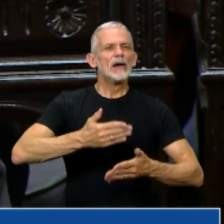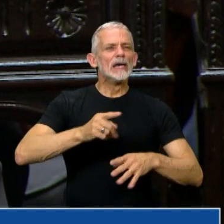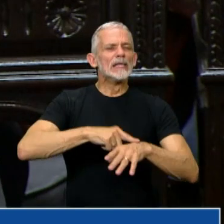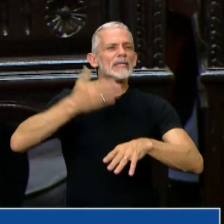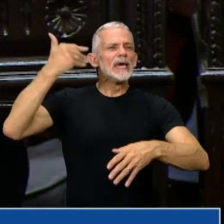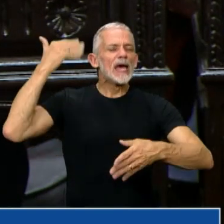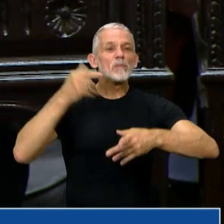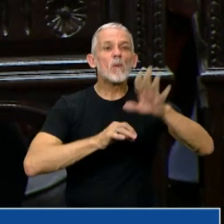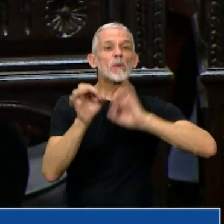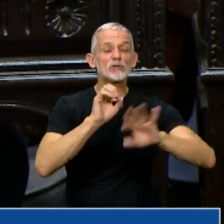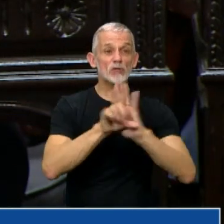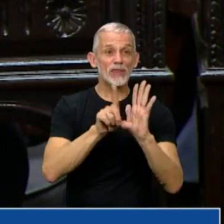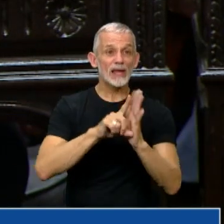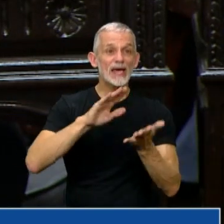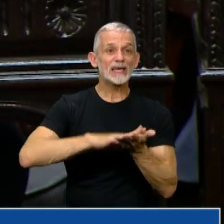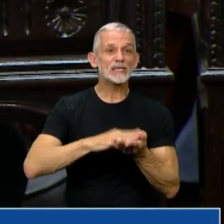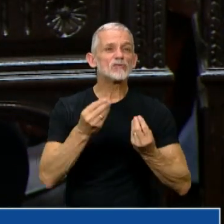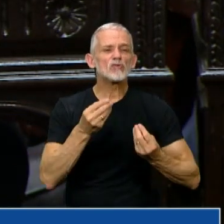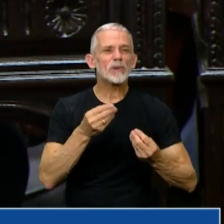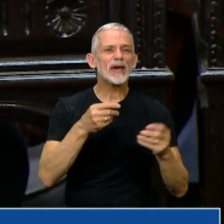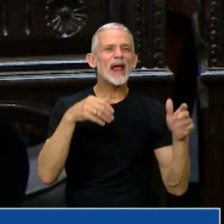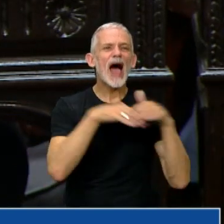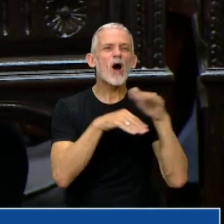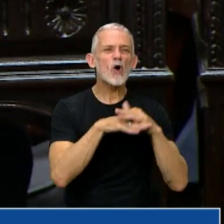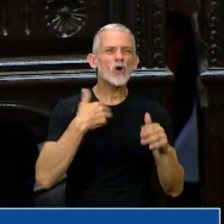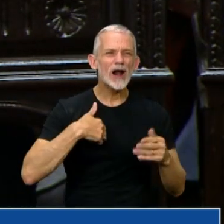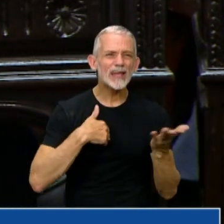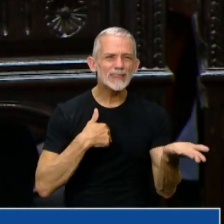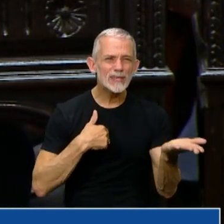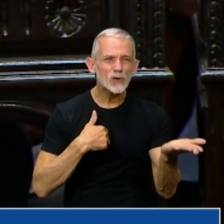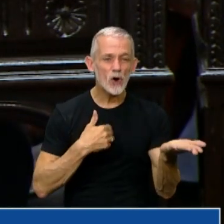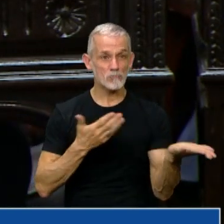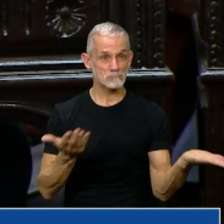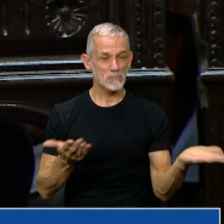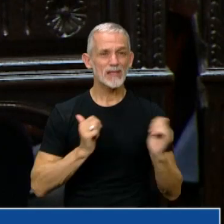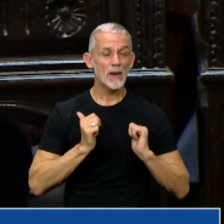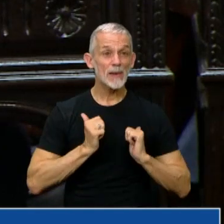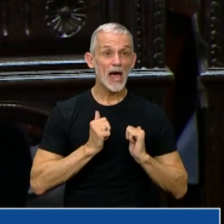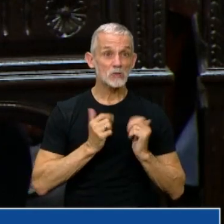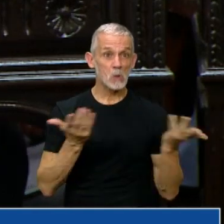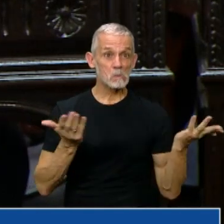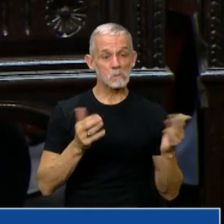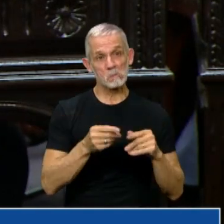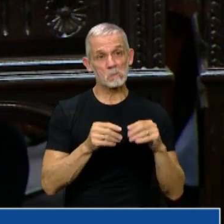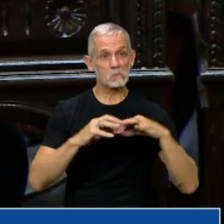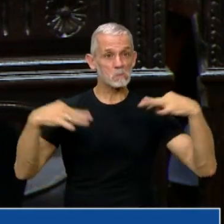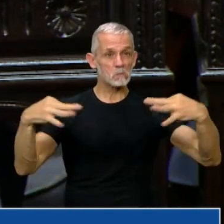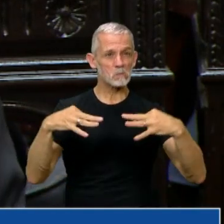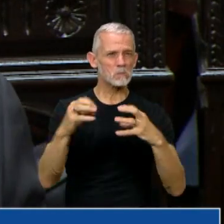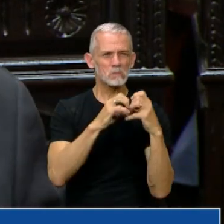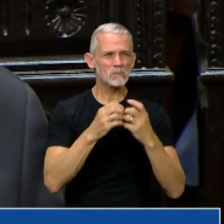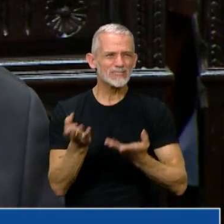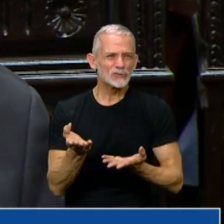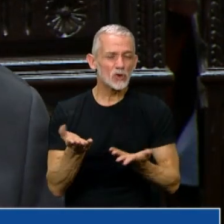tiempo el proyecto de ley de exteriorización del ahorro argentino y a la espera de tratarse en este cuerpo, que es